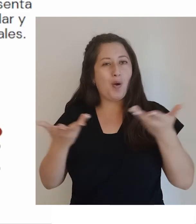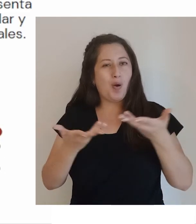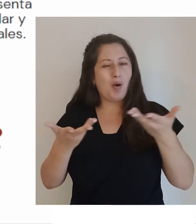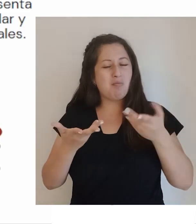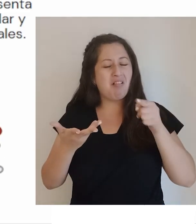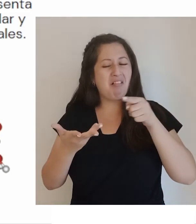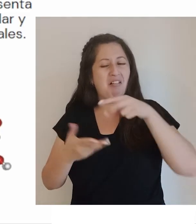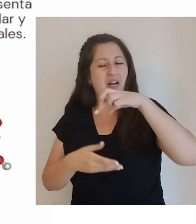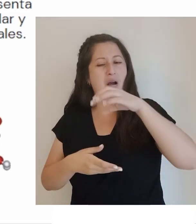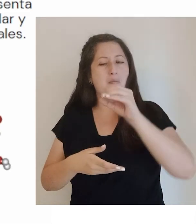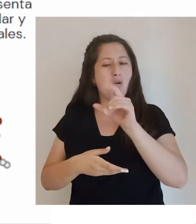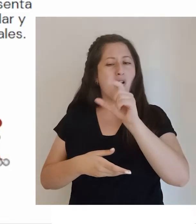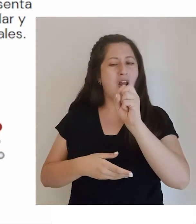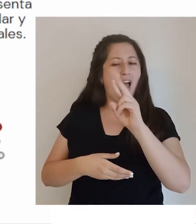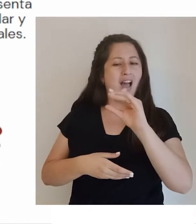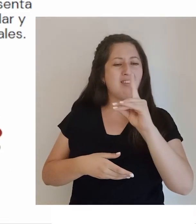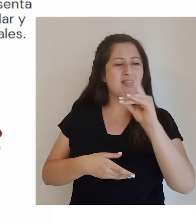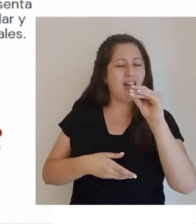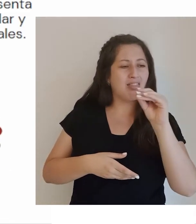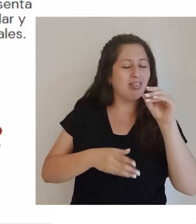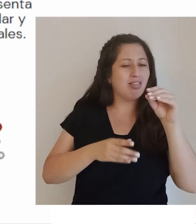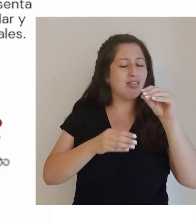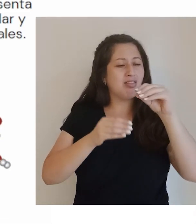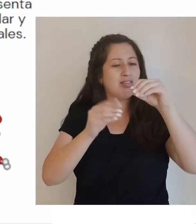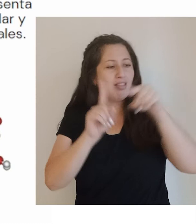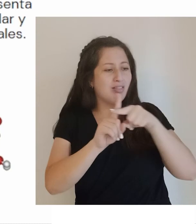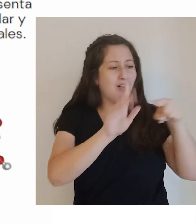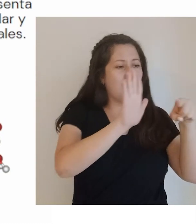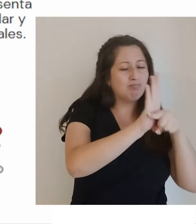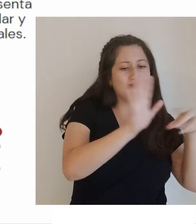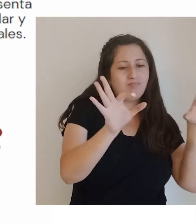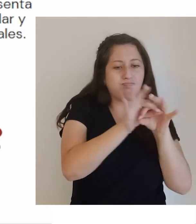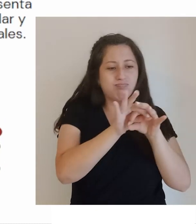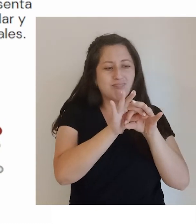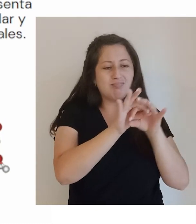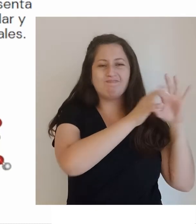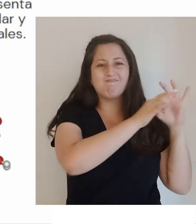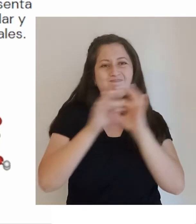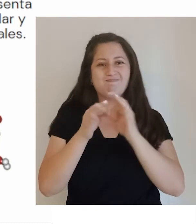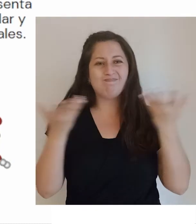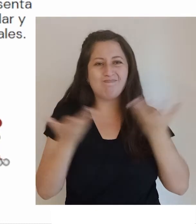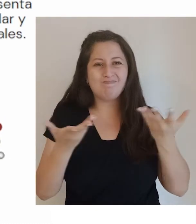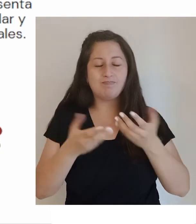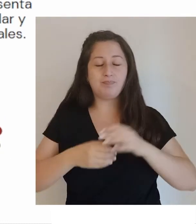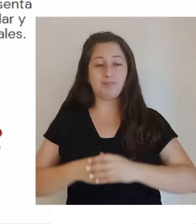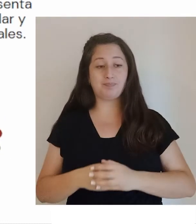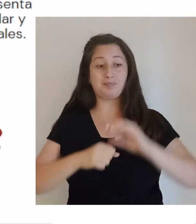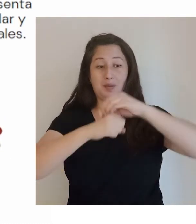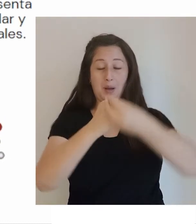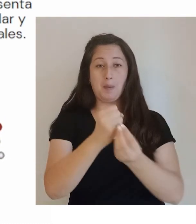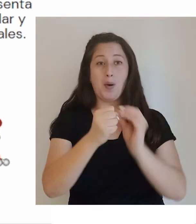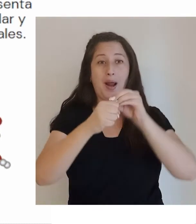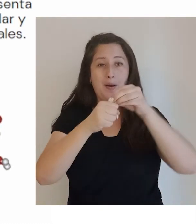¿Cómo se relaciona la polaridad con esto? Bueno, por ejemplo, la parte con carga parcial positiva de